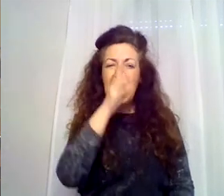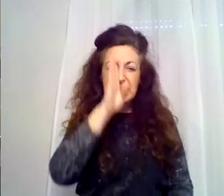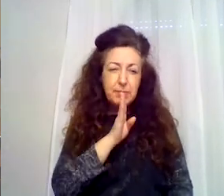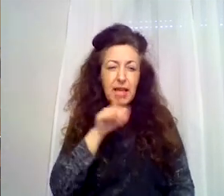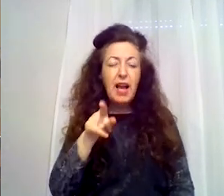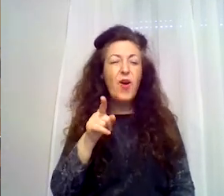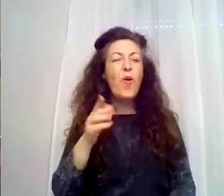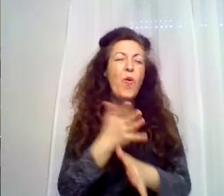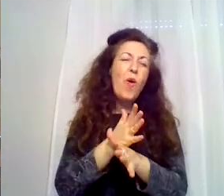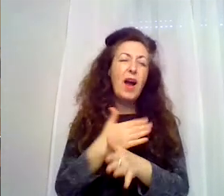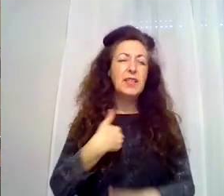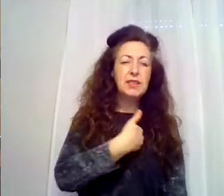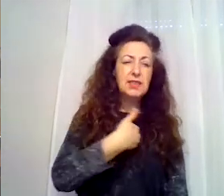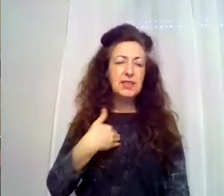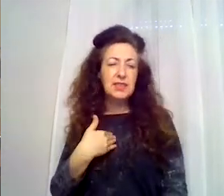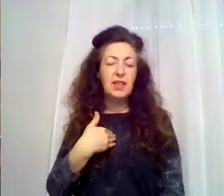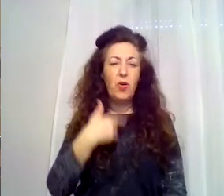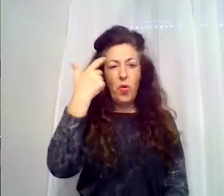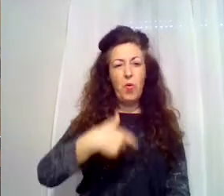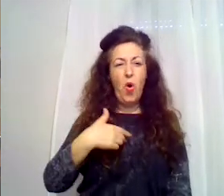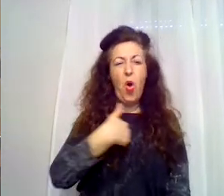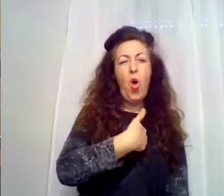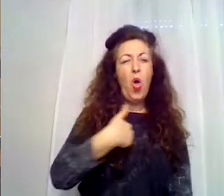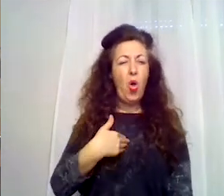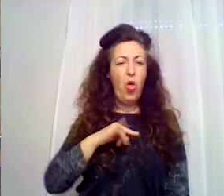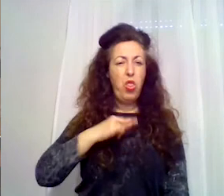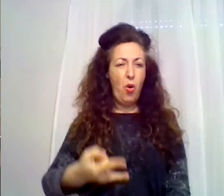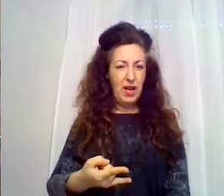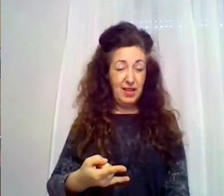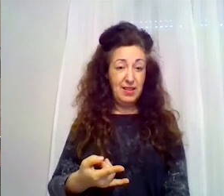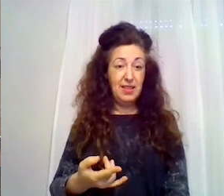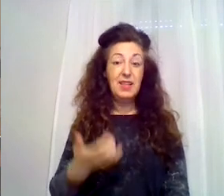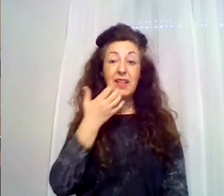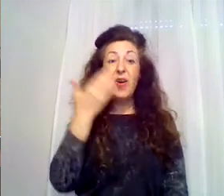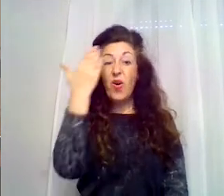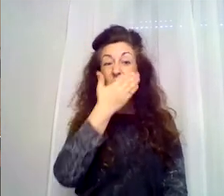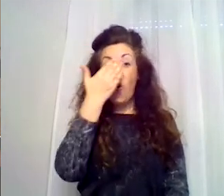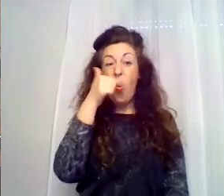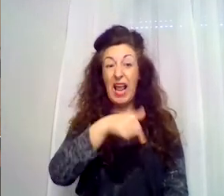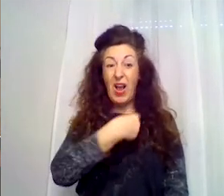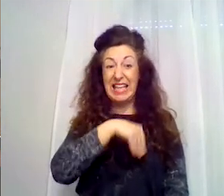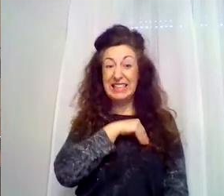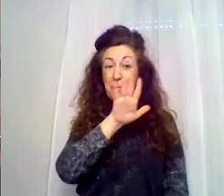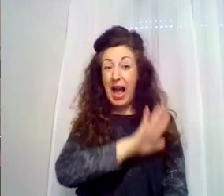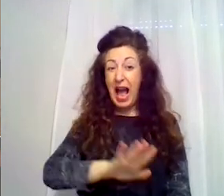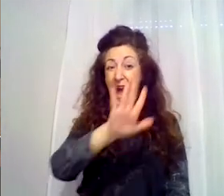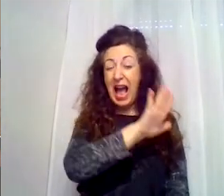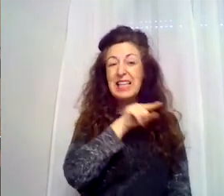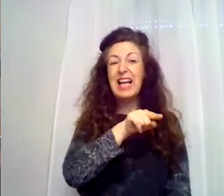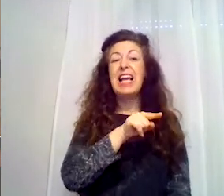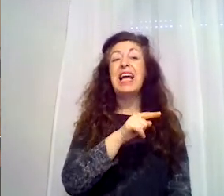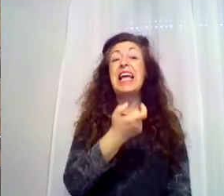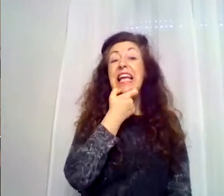elogiados de una manera, yo creo que excesiva, ¿no? Porque la violencia, lo decía Luis Antonio, lo comentabas tú al principio, también la normalidad de aquella época era